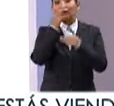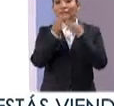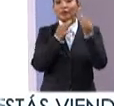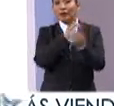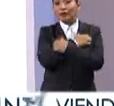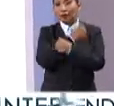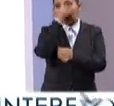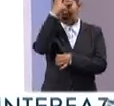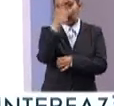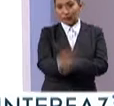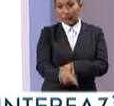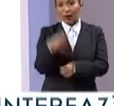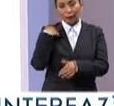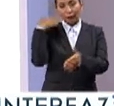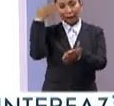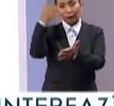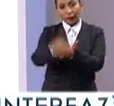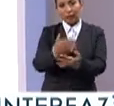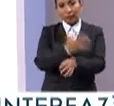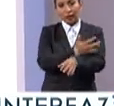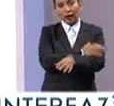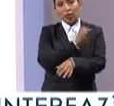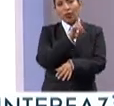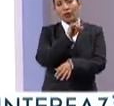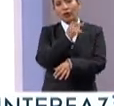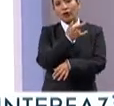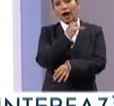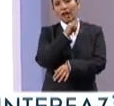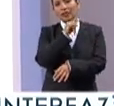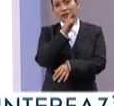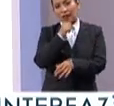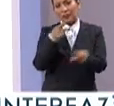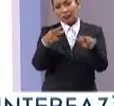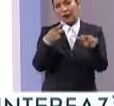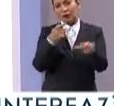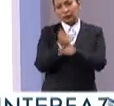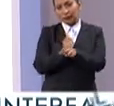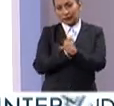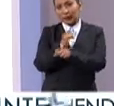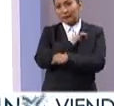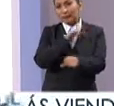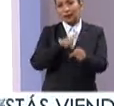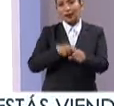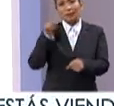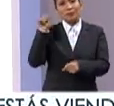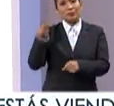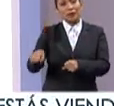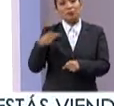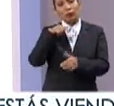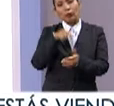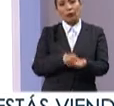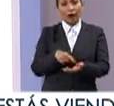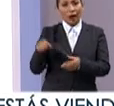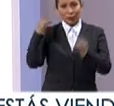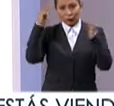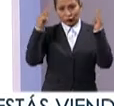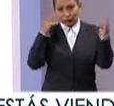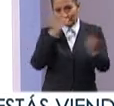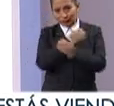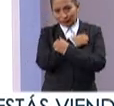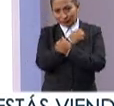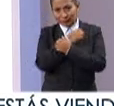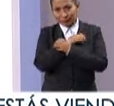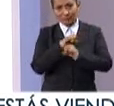de educación de méxico estuvo ahí mi compañero de gaitán que nos preparó un reportaje especial de este recinto educativo